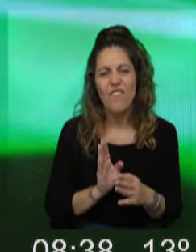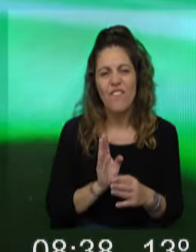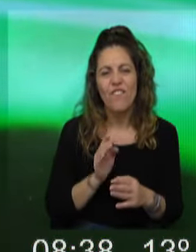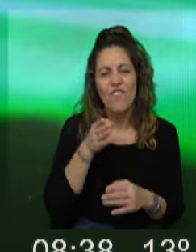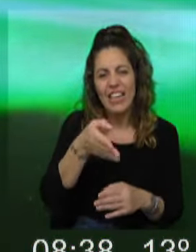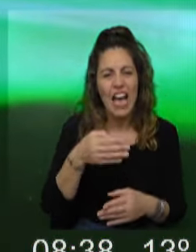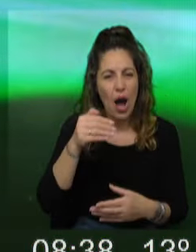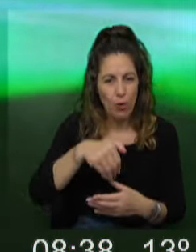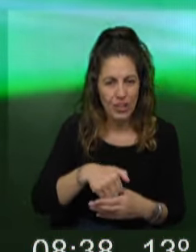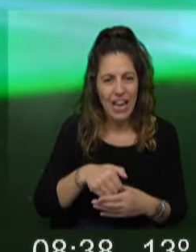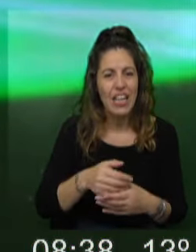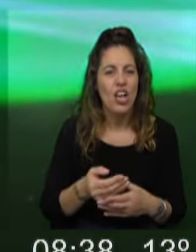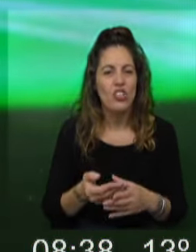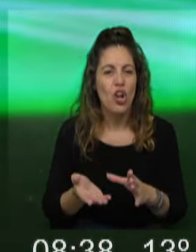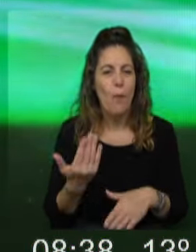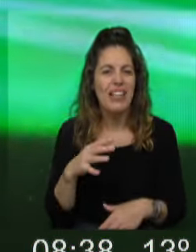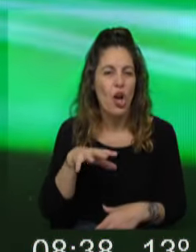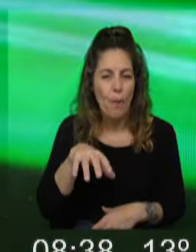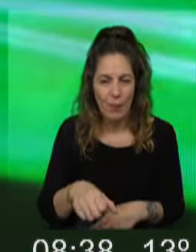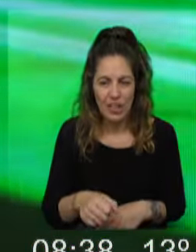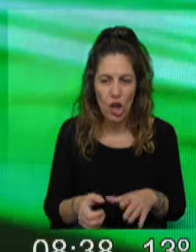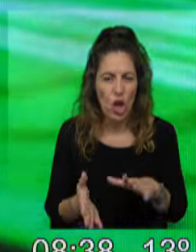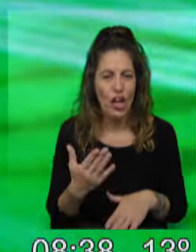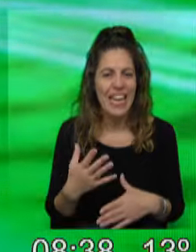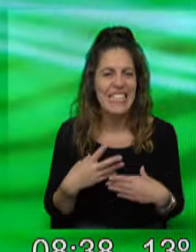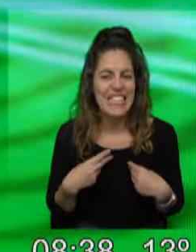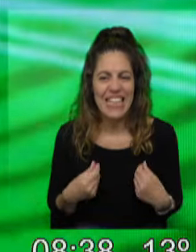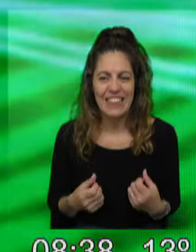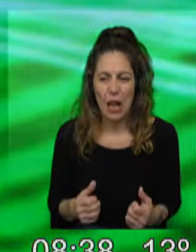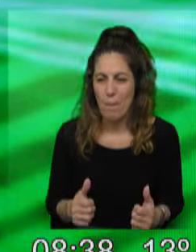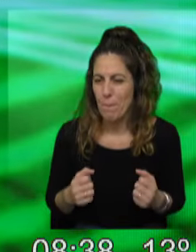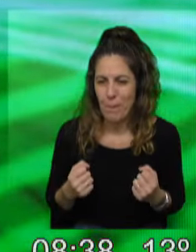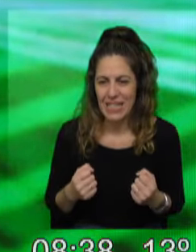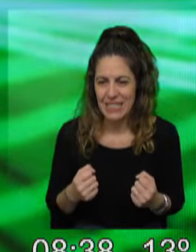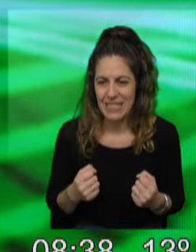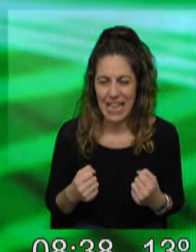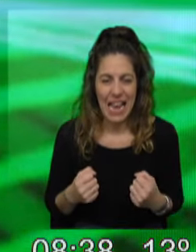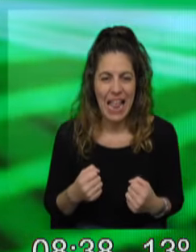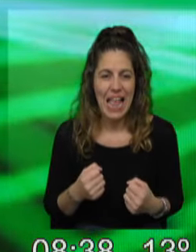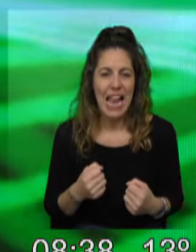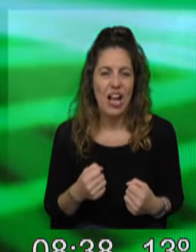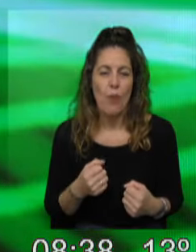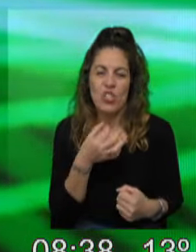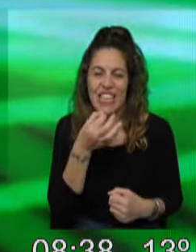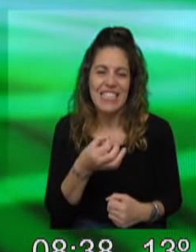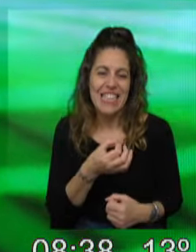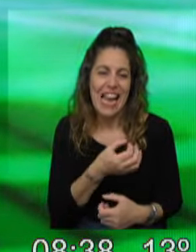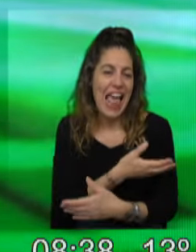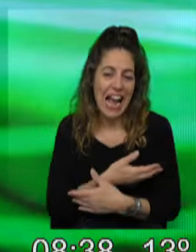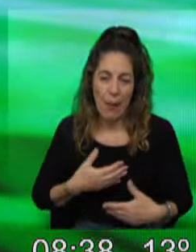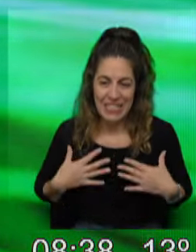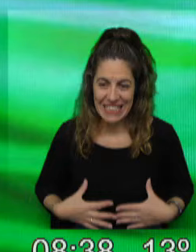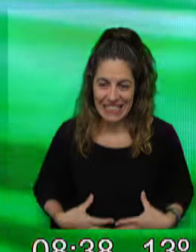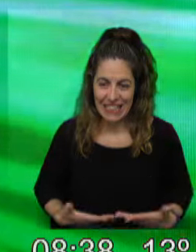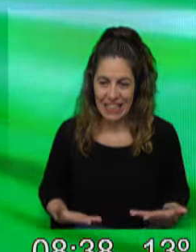eh comprometidos los más adherentes Lo que siente más la camiseta como se dice eh vulgarmente y en ese